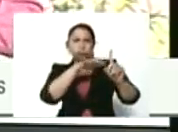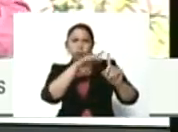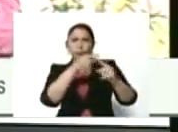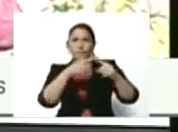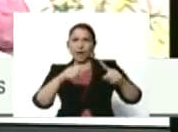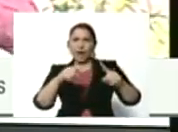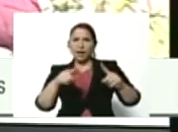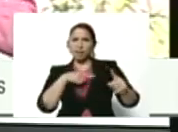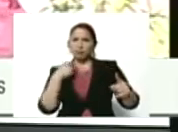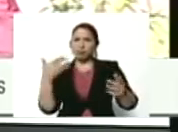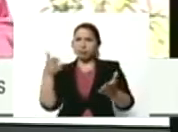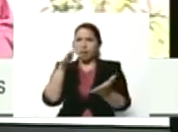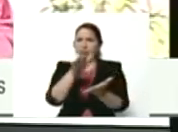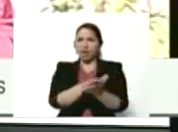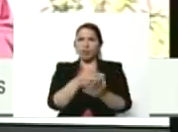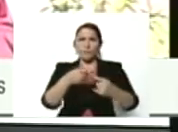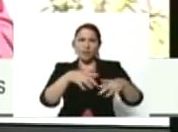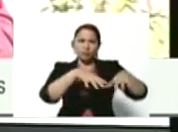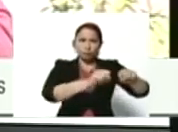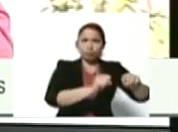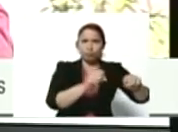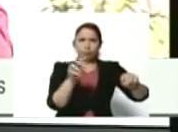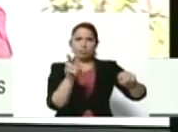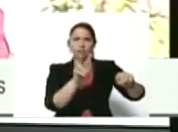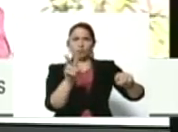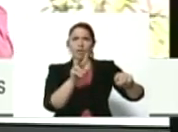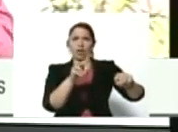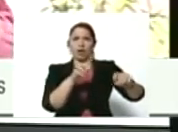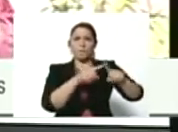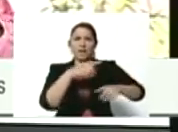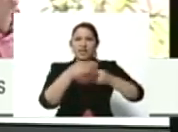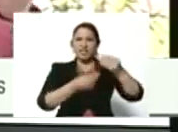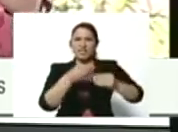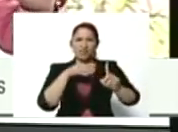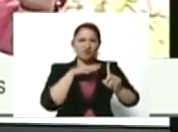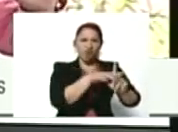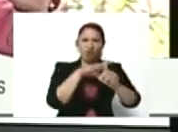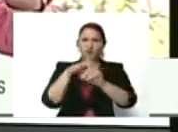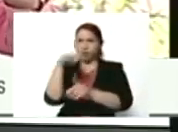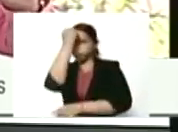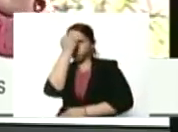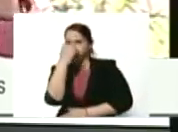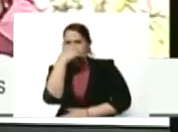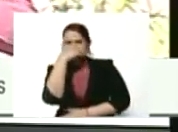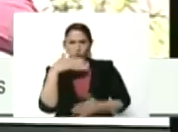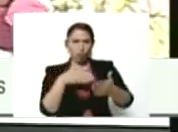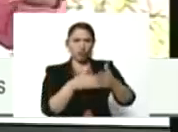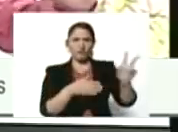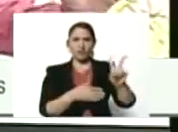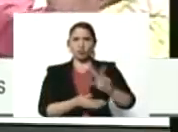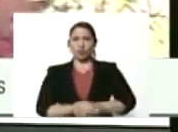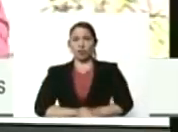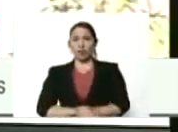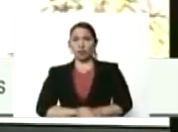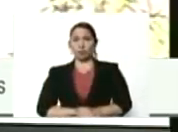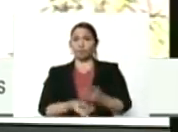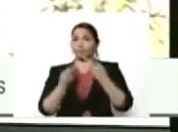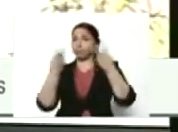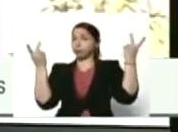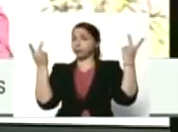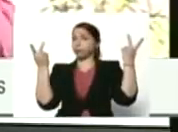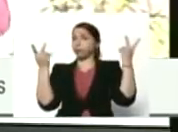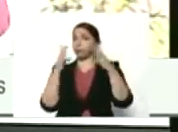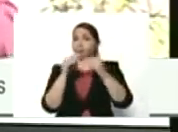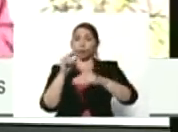matarnos, para invadir Venezuela, para generar acciones terroristas. Ahí está, al final todo sale a la luz, doctor